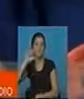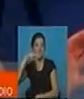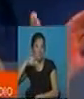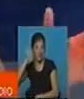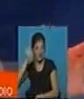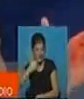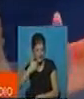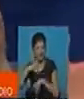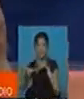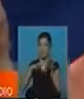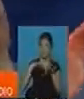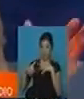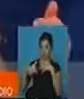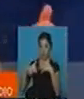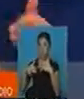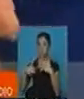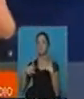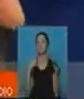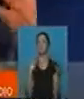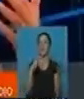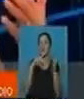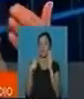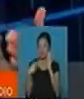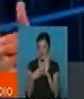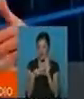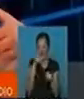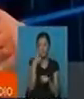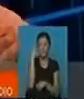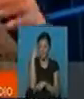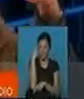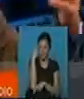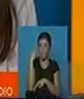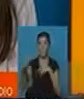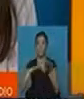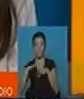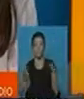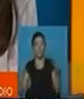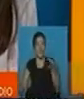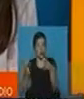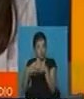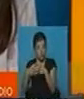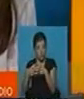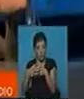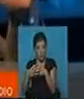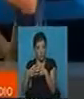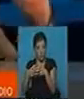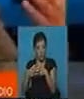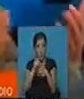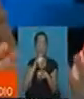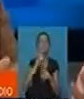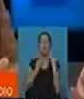condiciones de mayor salvaguardia. Esto estaba pensado para una acción colectiva frente a un eventual